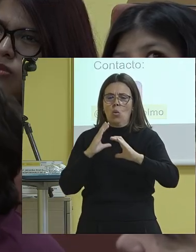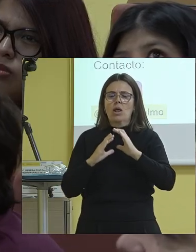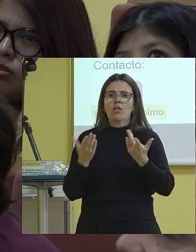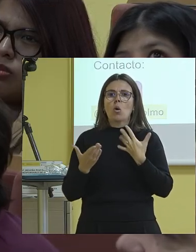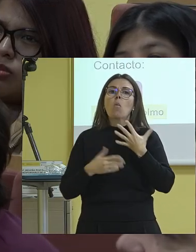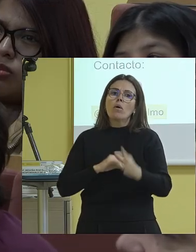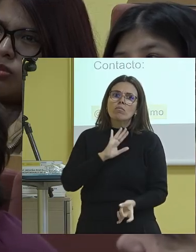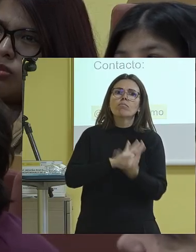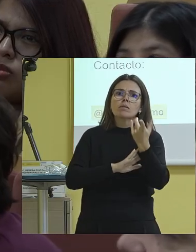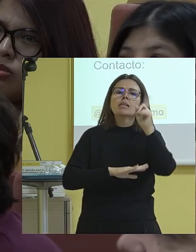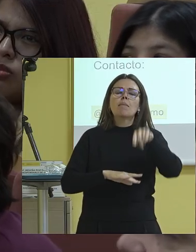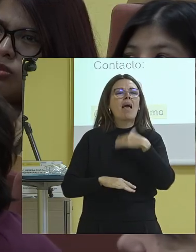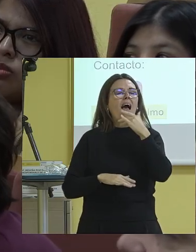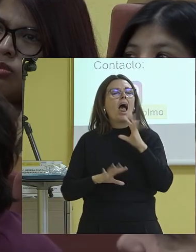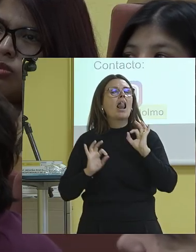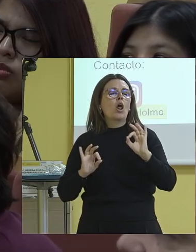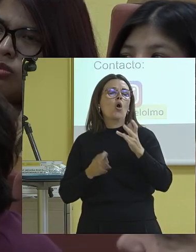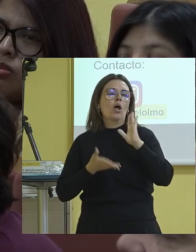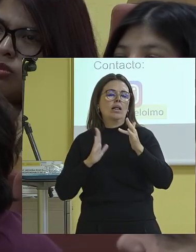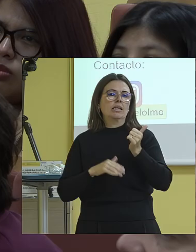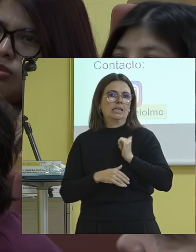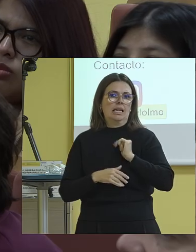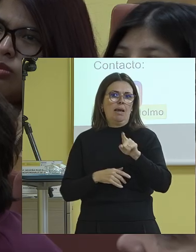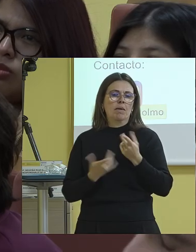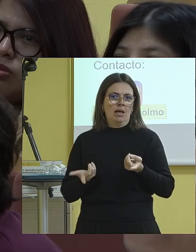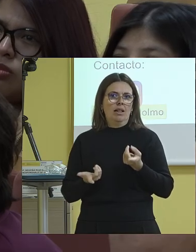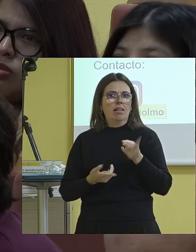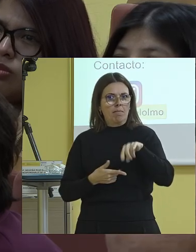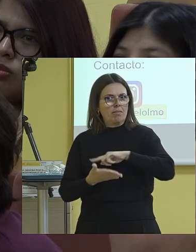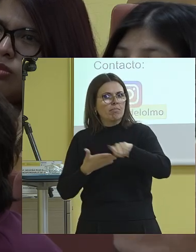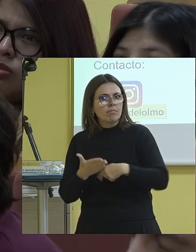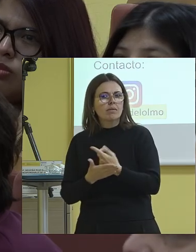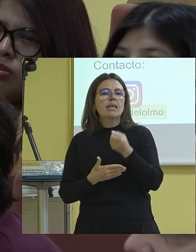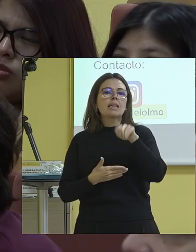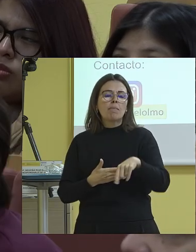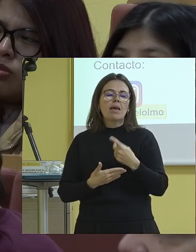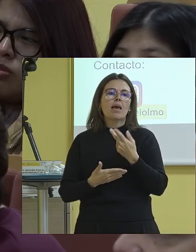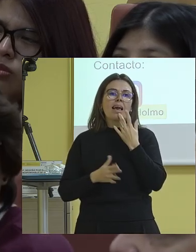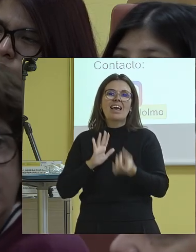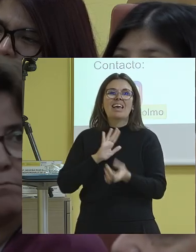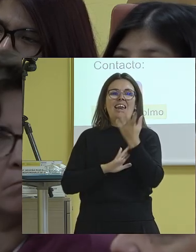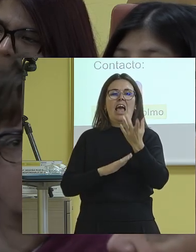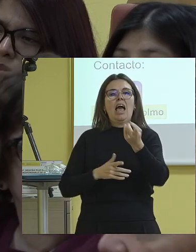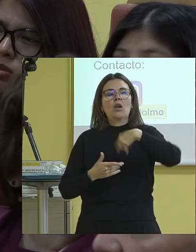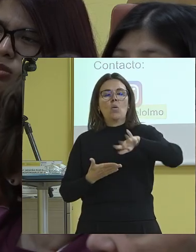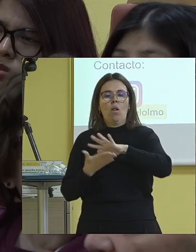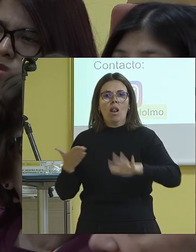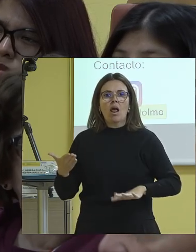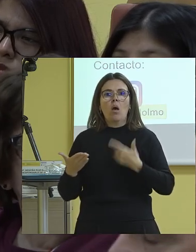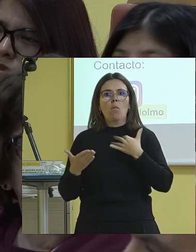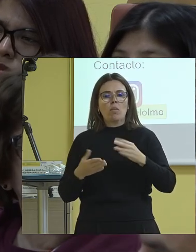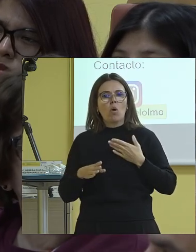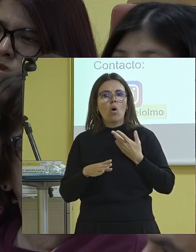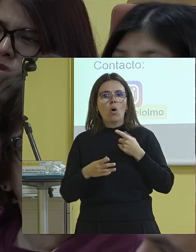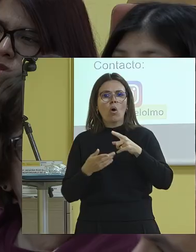comunicación. Quizá haya que hacer alguno de las pseudoterapias y crear un repositorio en el que todo el mundo podamos acudir